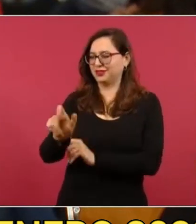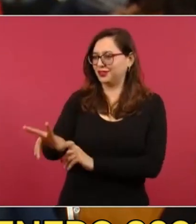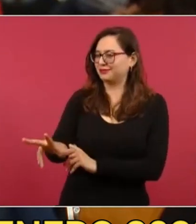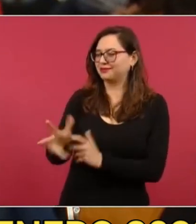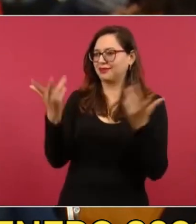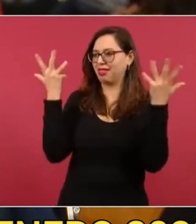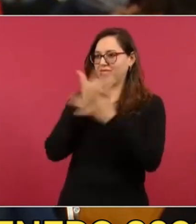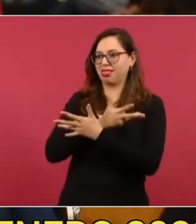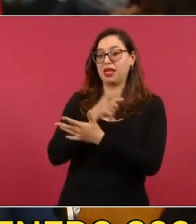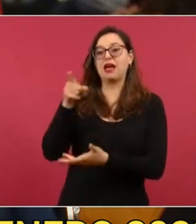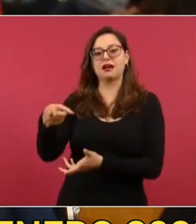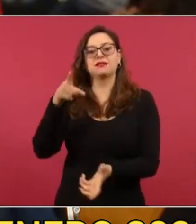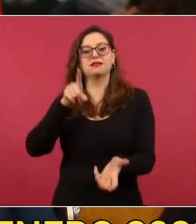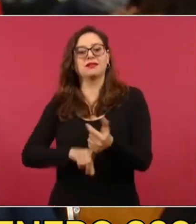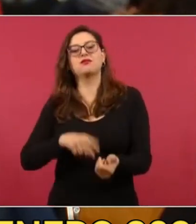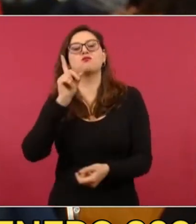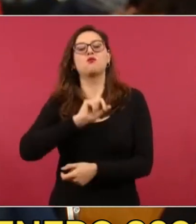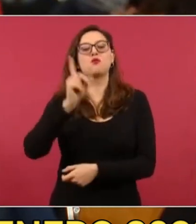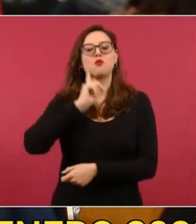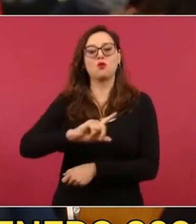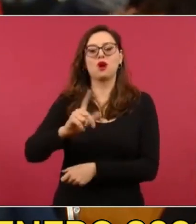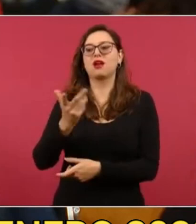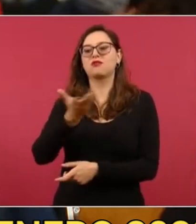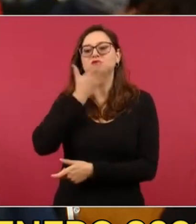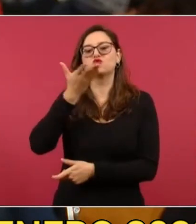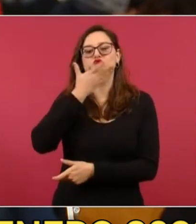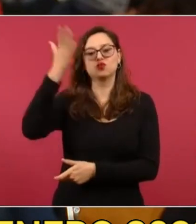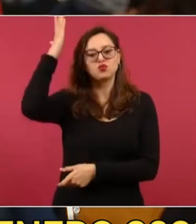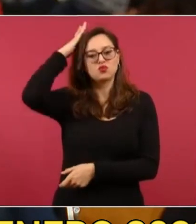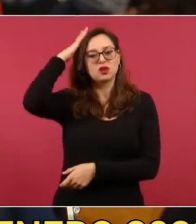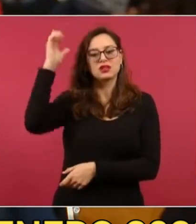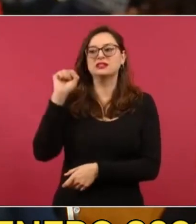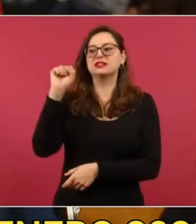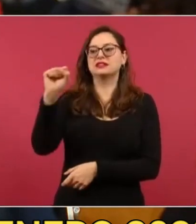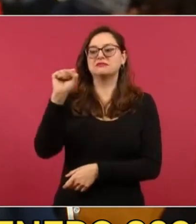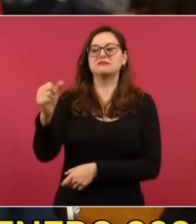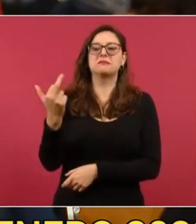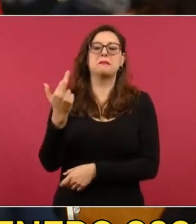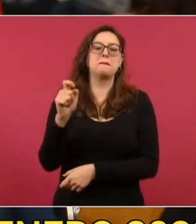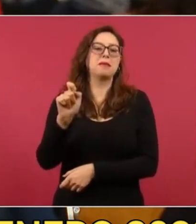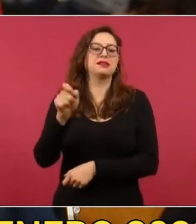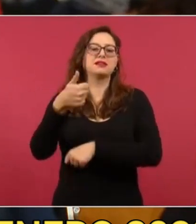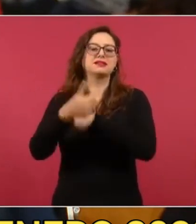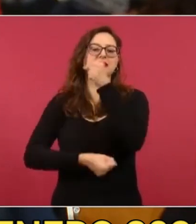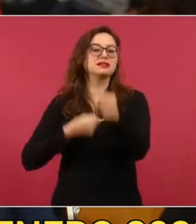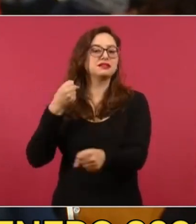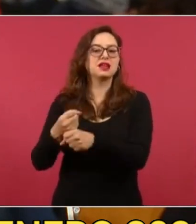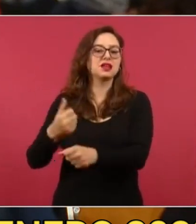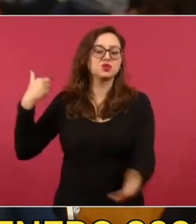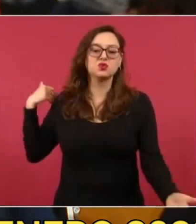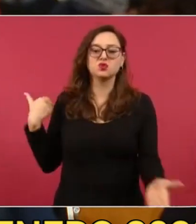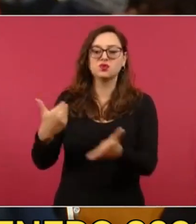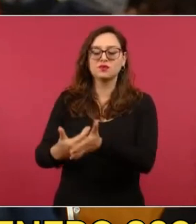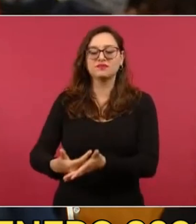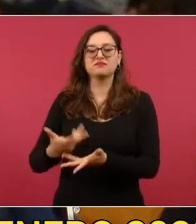Benito Juárez, quien ha fungido ahí como líder sindical por 26 años